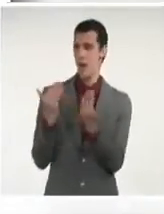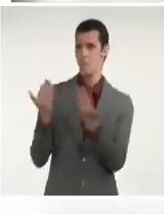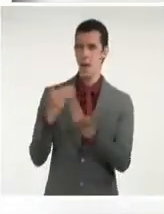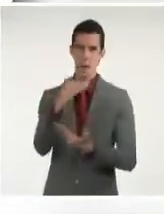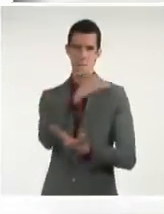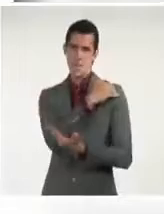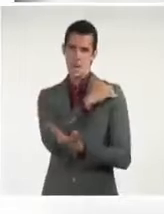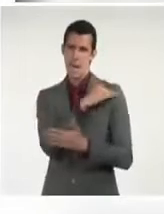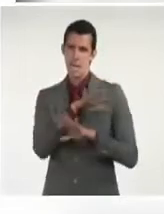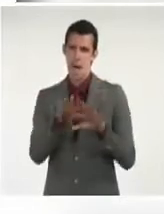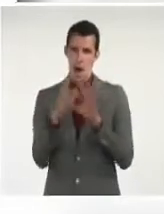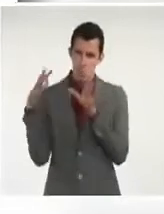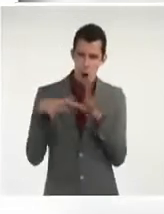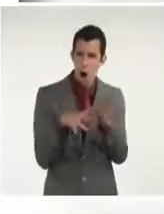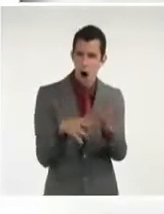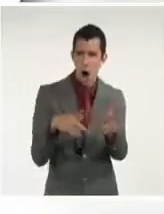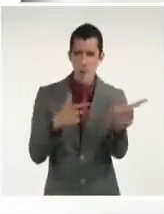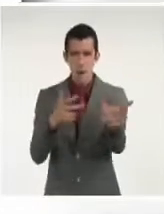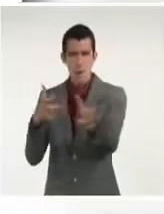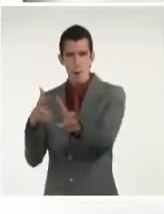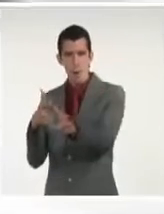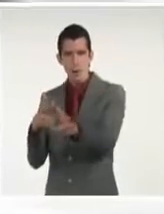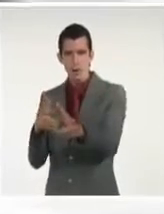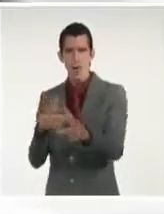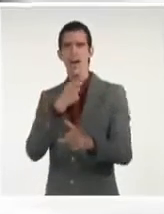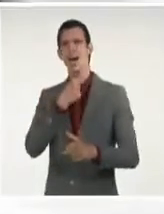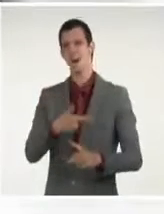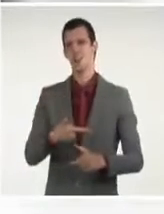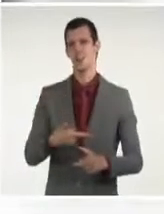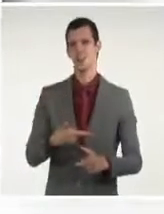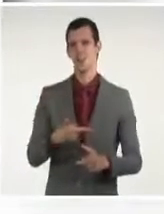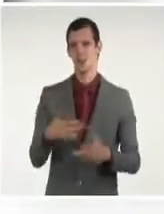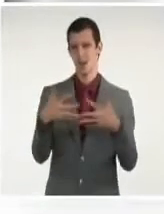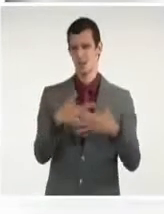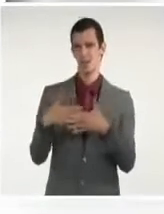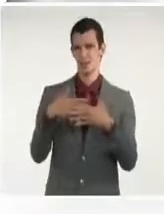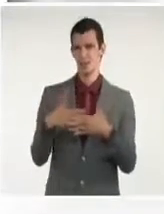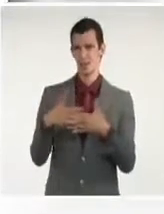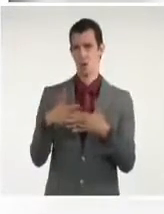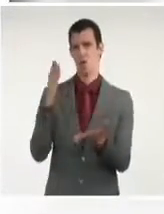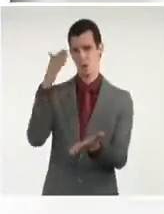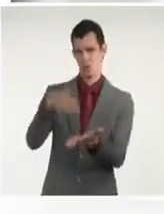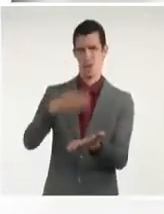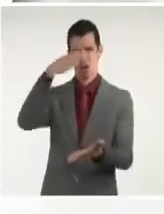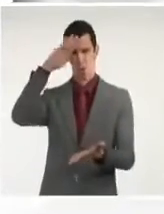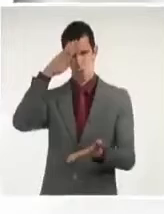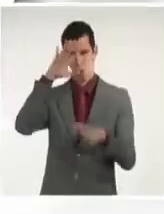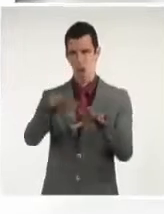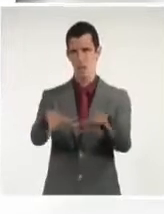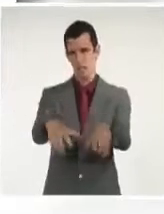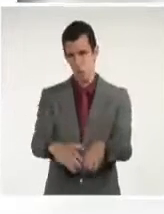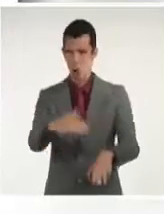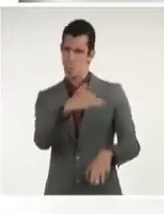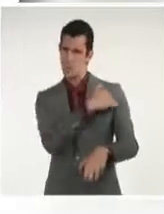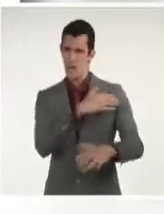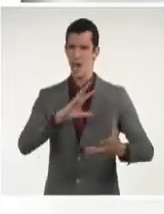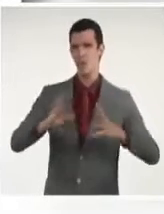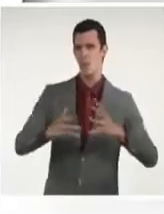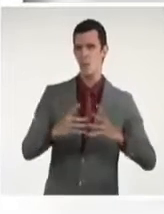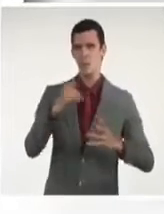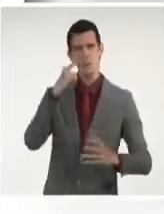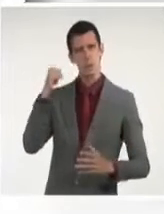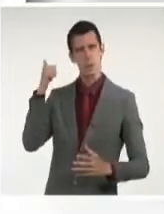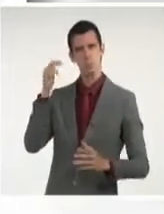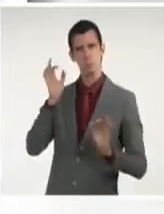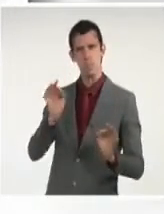que significa eso. Y ahí tenemos algunos tweets de personas, perfiles, medios que han pedido la intervención militar en